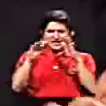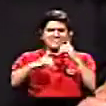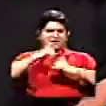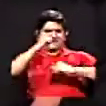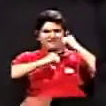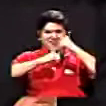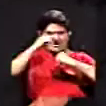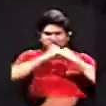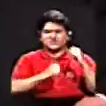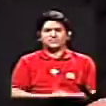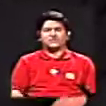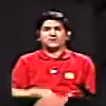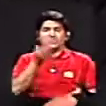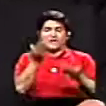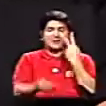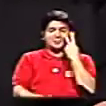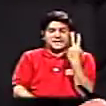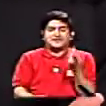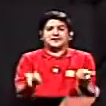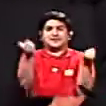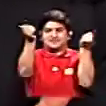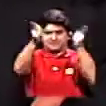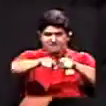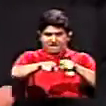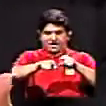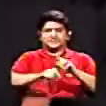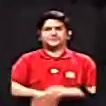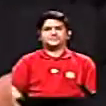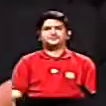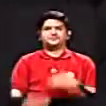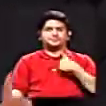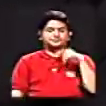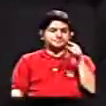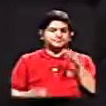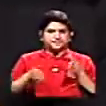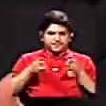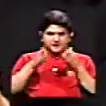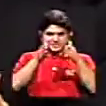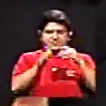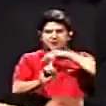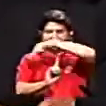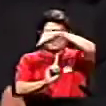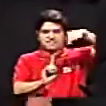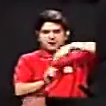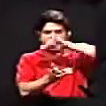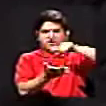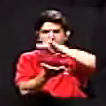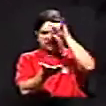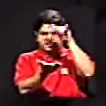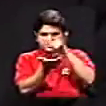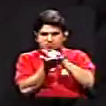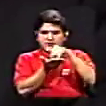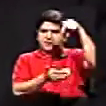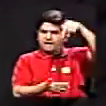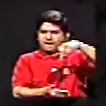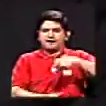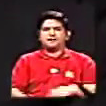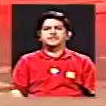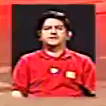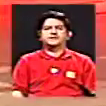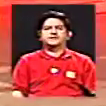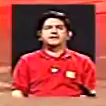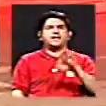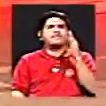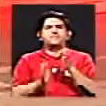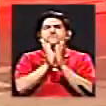infraestructura, un poco como la que estamos viendo en el caso de esta vía de circunvalación aquí en San José. De